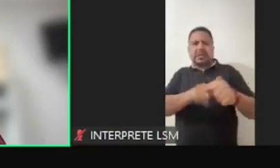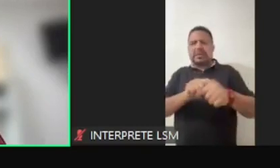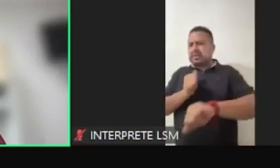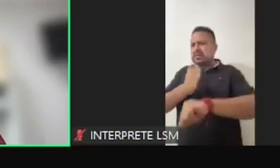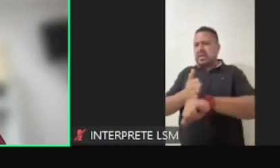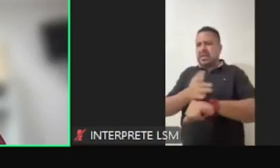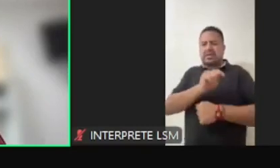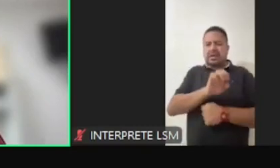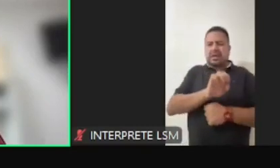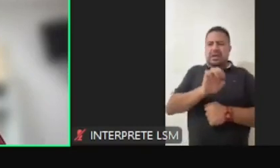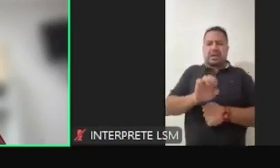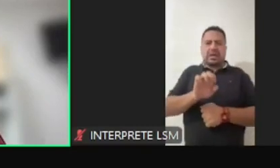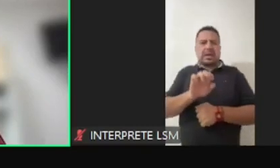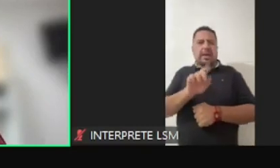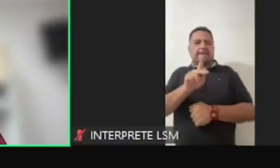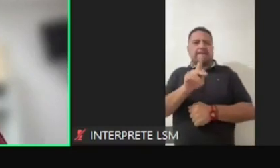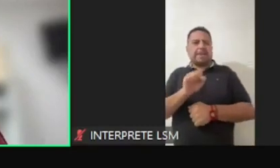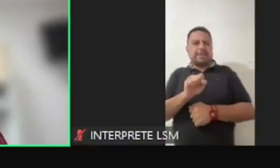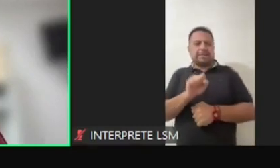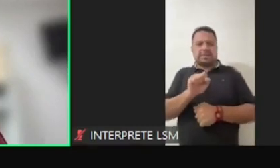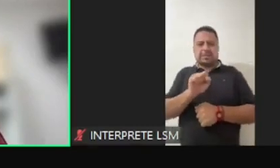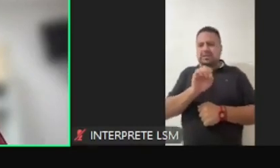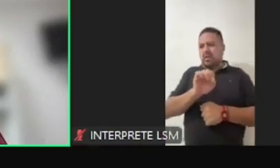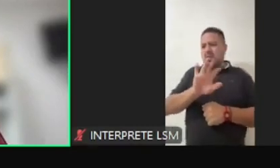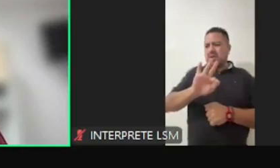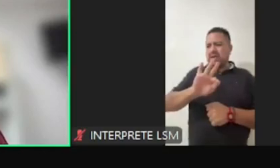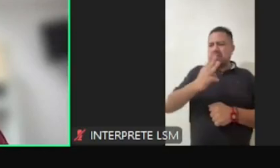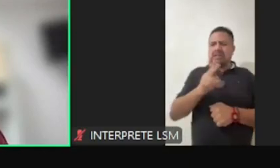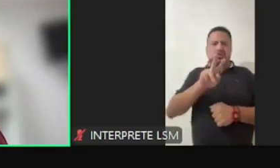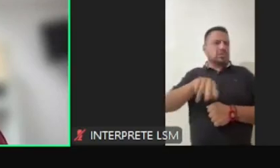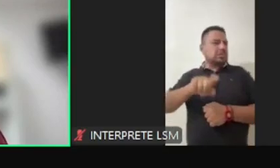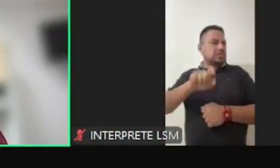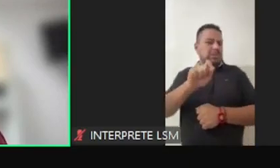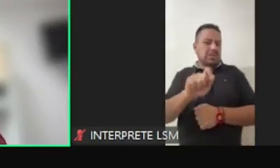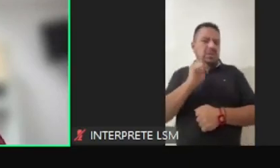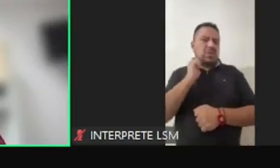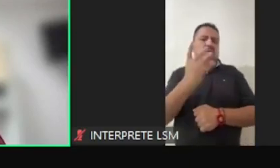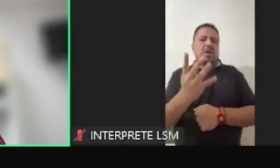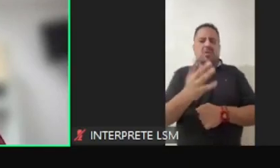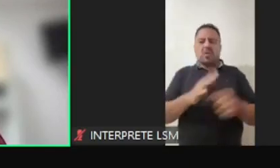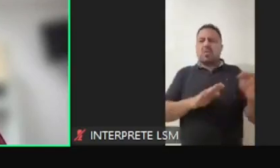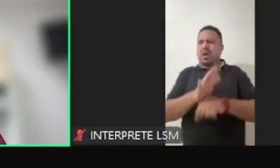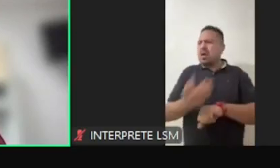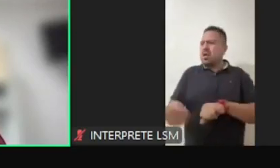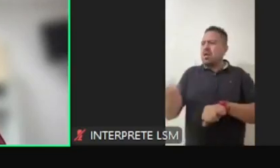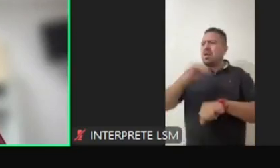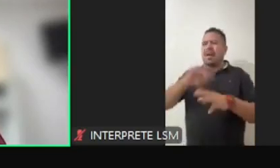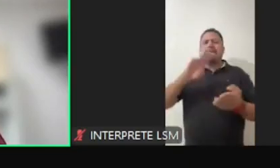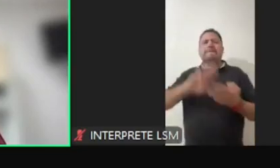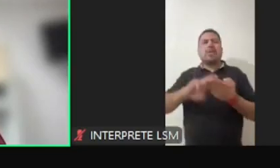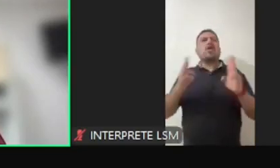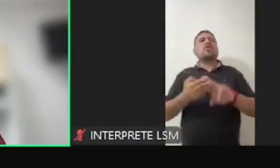tee dial pes 043 2024 integrado con motivo de la denuncia presentada por la